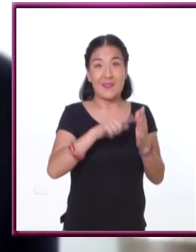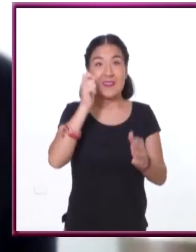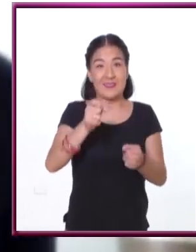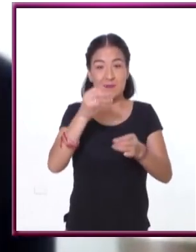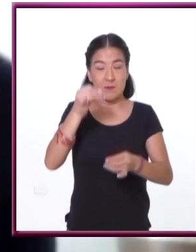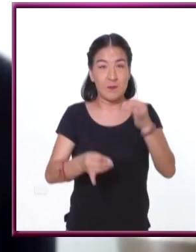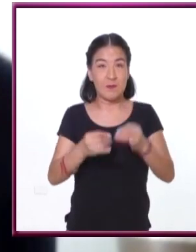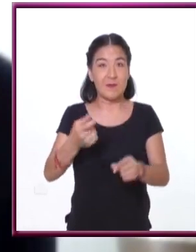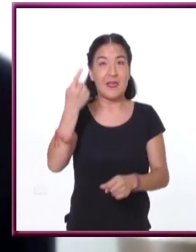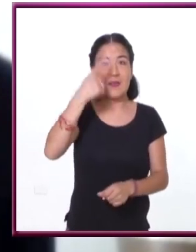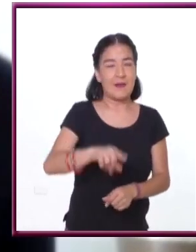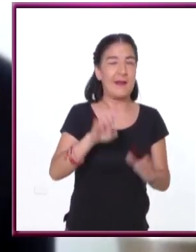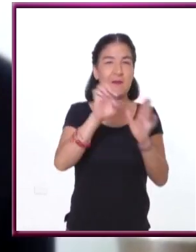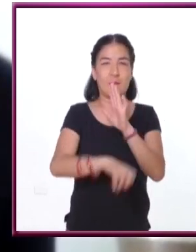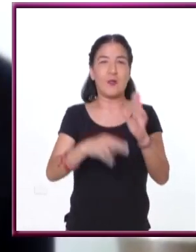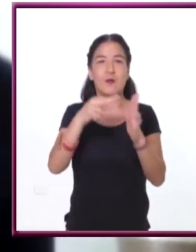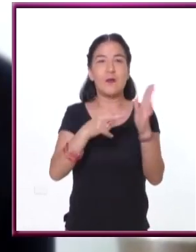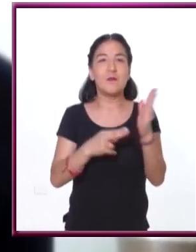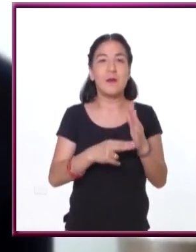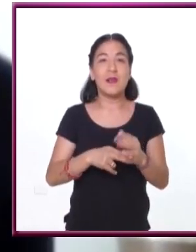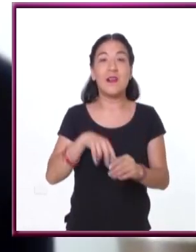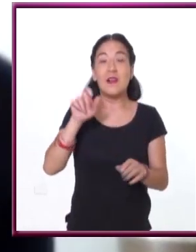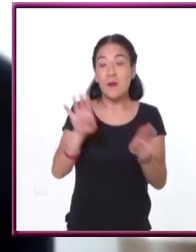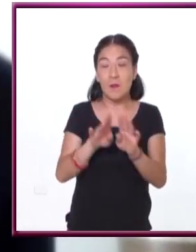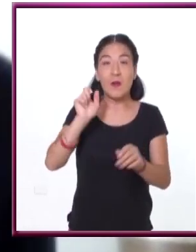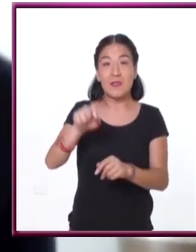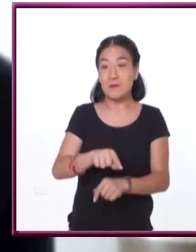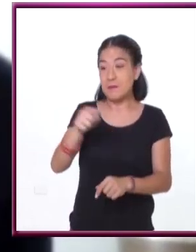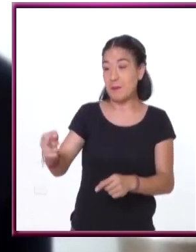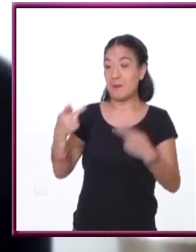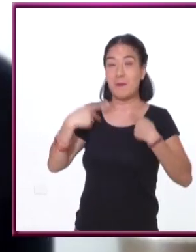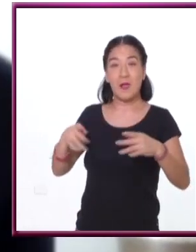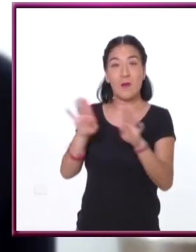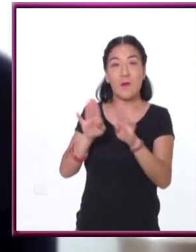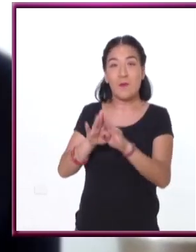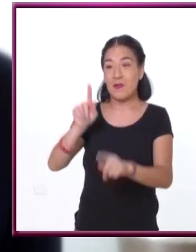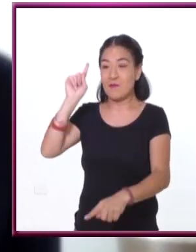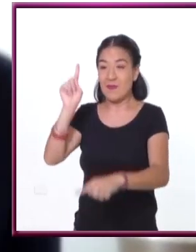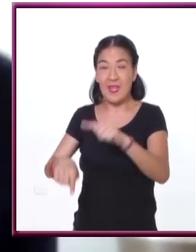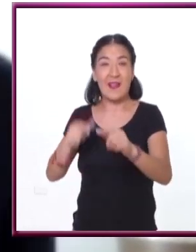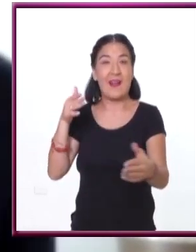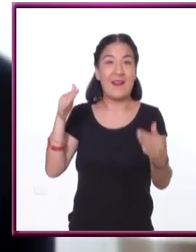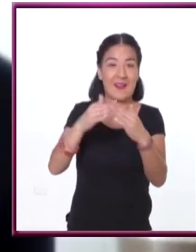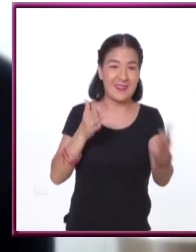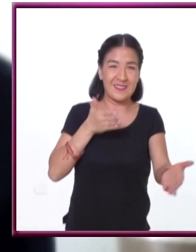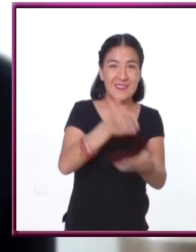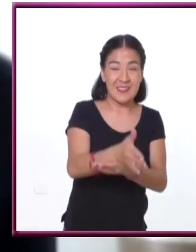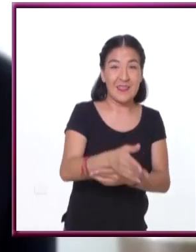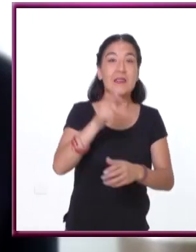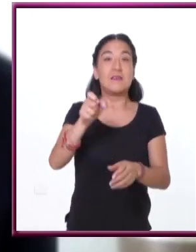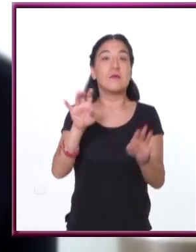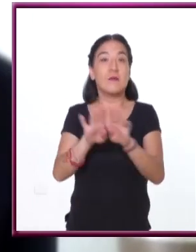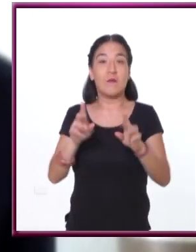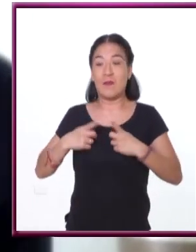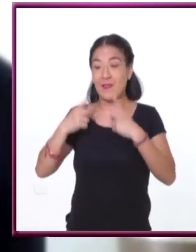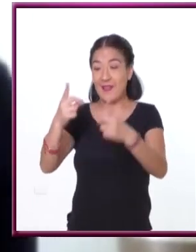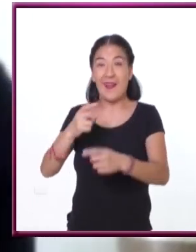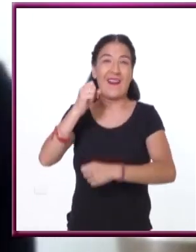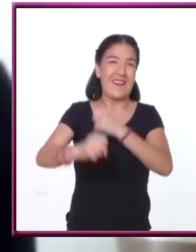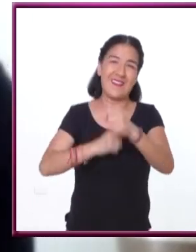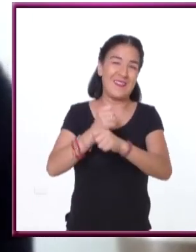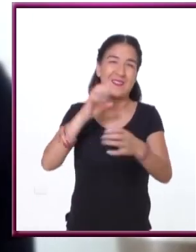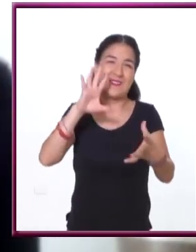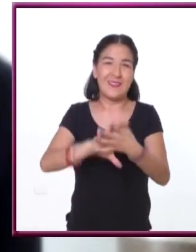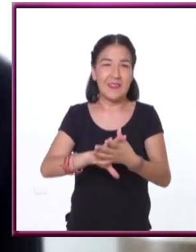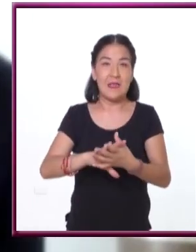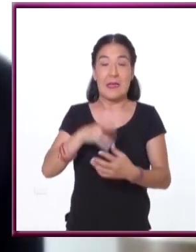prevé. Si dice, por ejemplo, en la norma, el que prive de la vida al otro comete el delito de homicidio y le corresponden tantos años de cárcel, lo